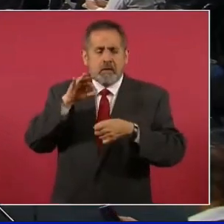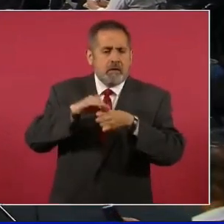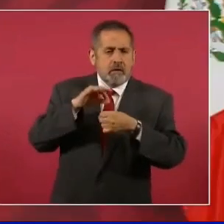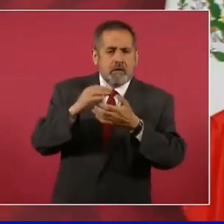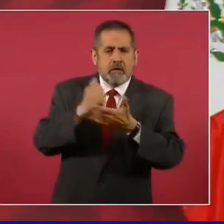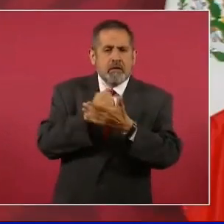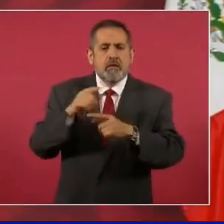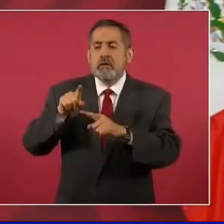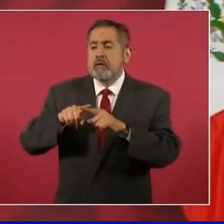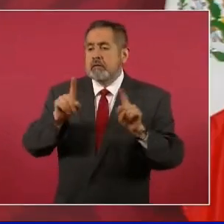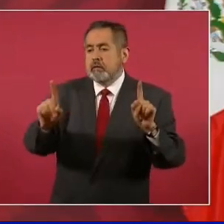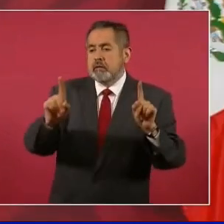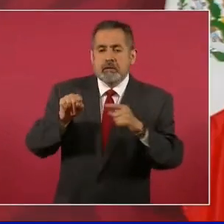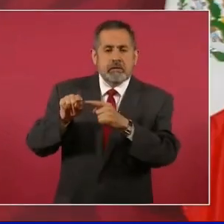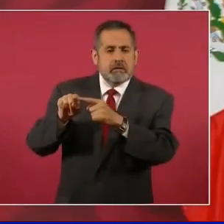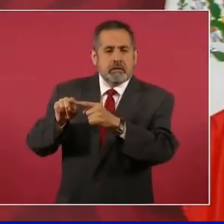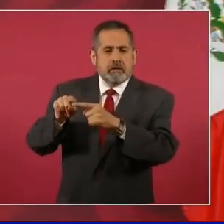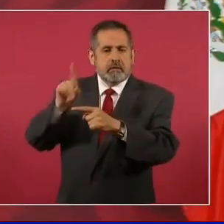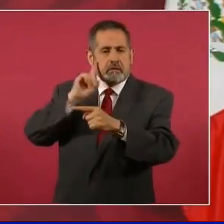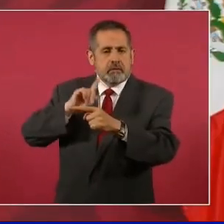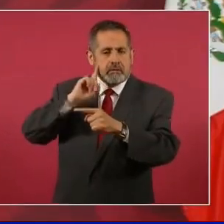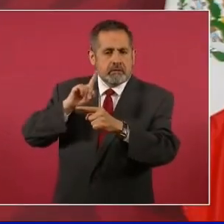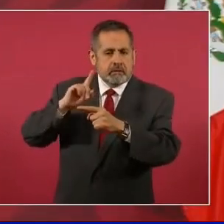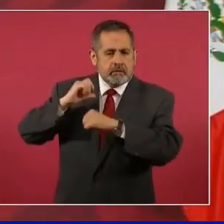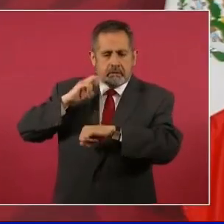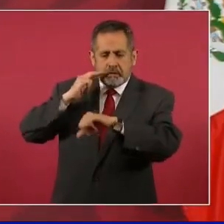encabezada por una mujer,